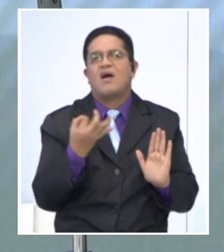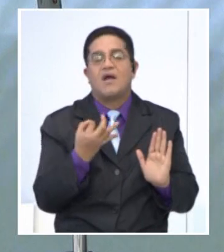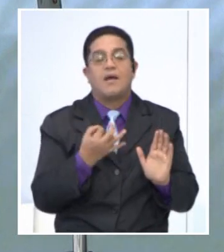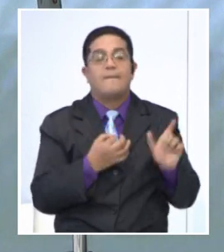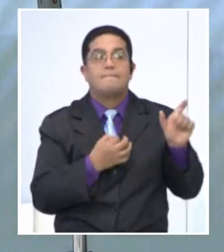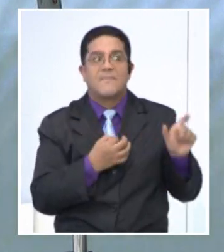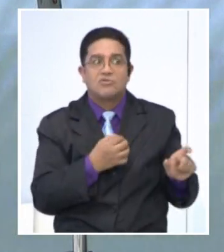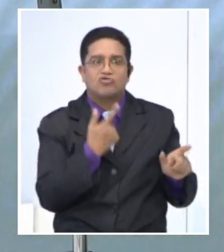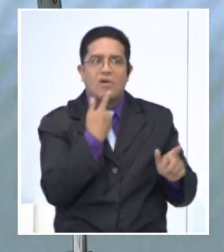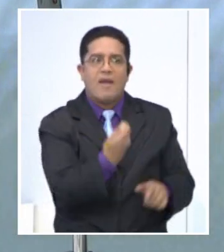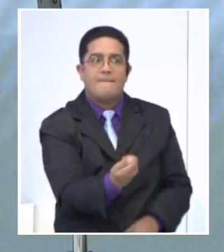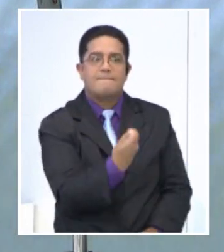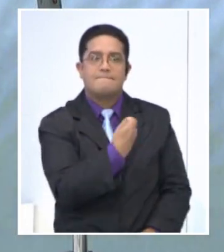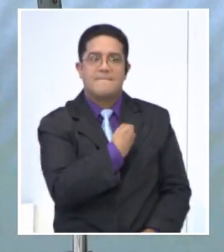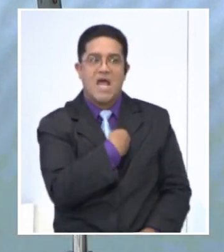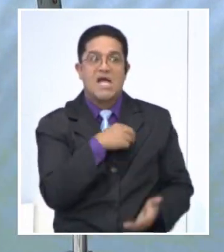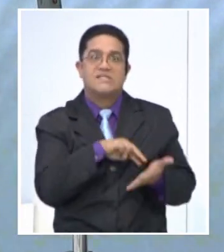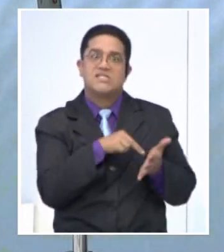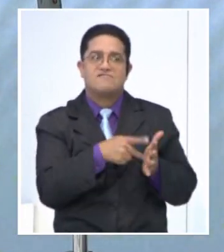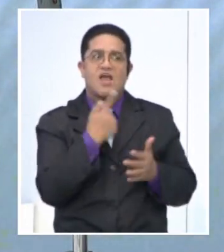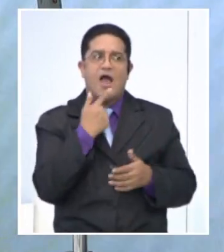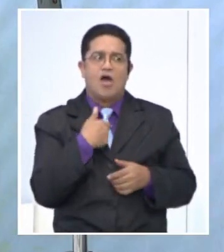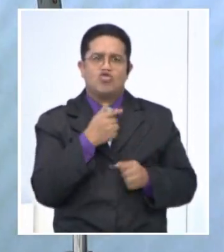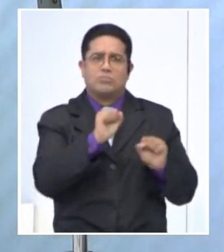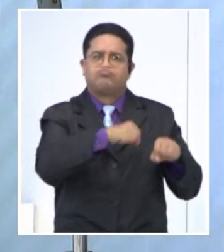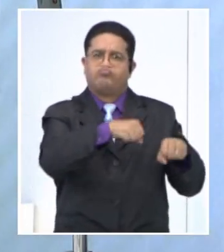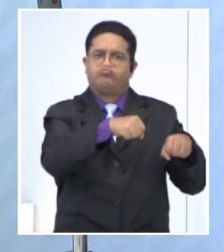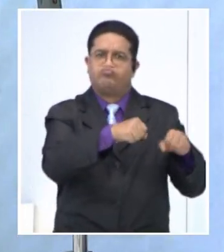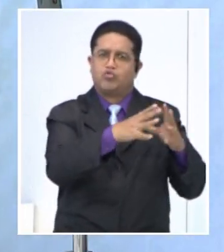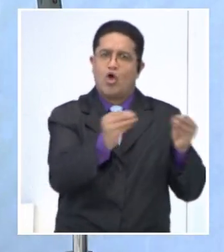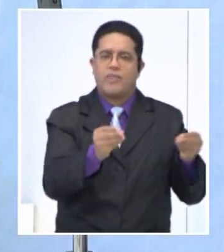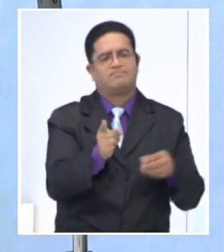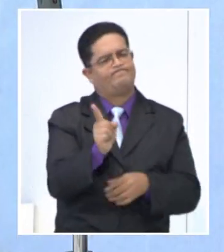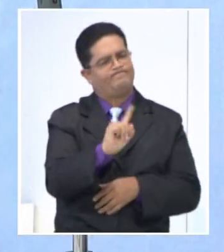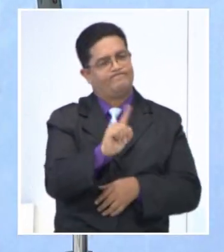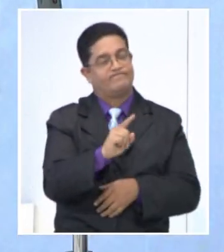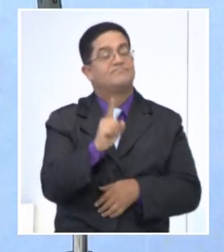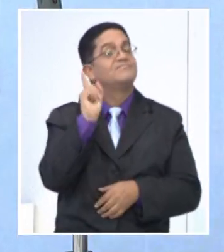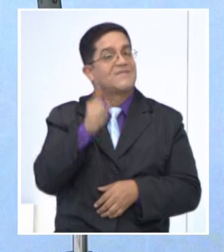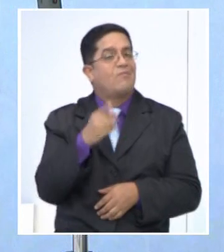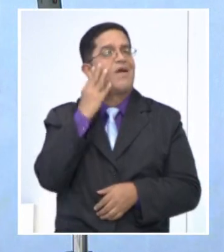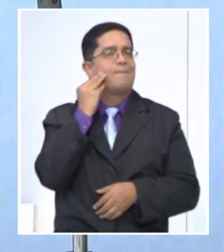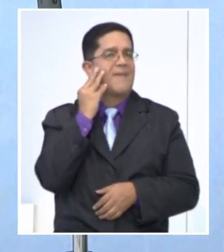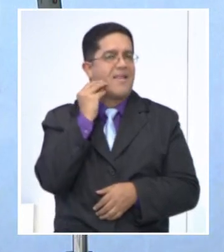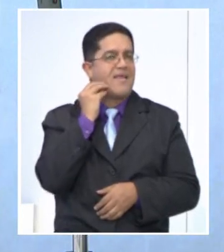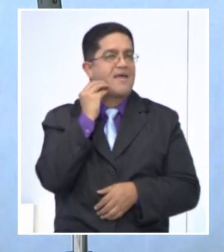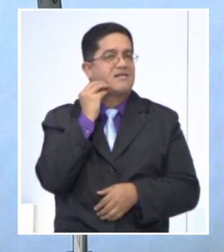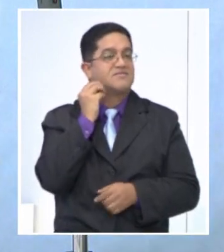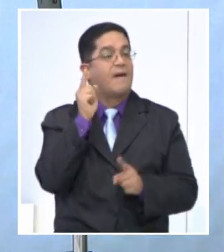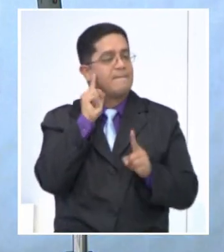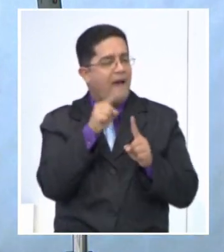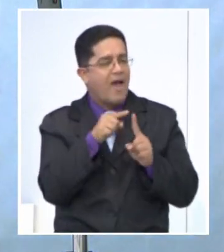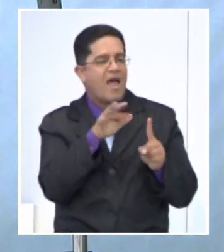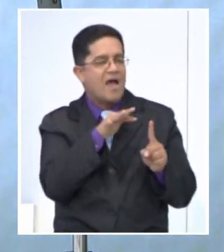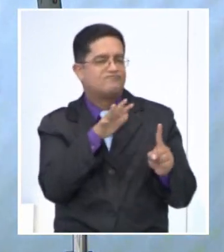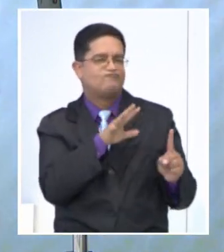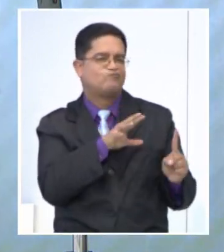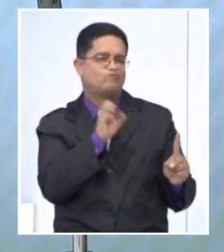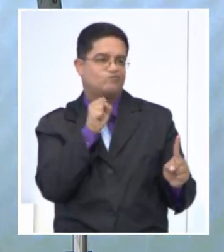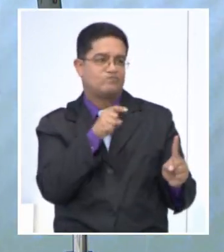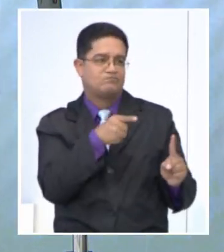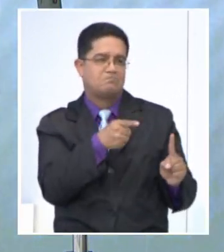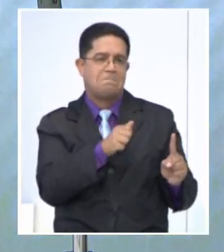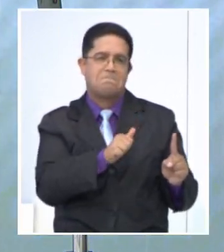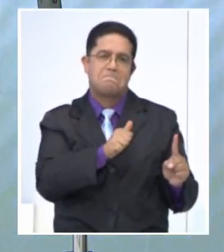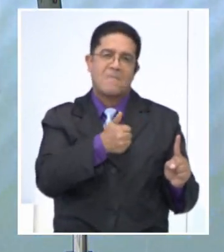está pagando, le van a hacer lo que el paciente pida. Sí. Y que tiene que tener la experiencia para poder realmente discernir en qué es lo que le queda bien a ese paciente